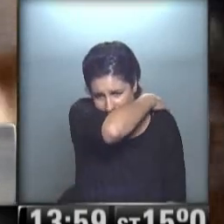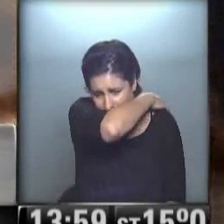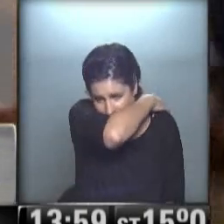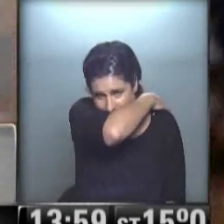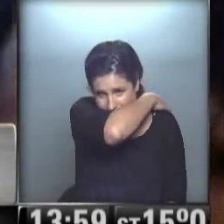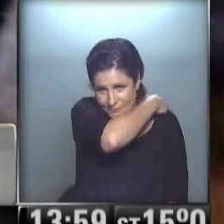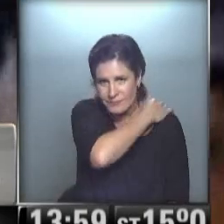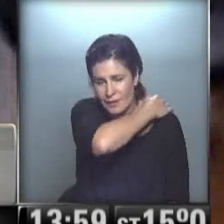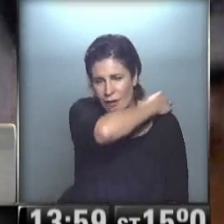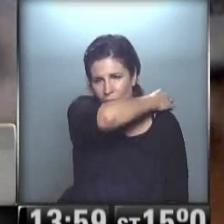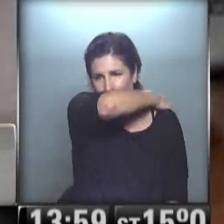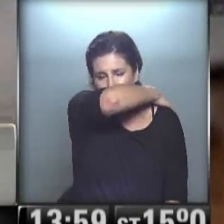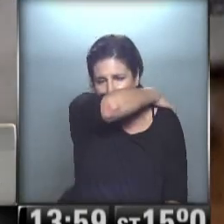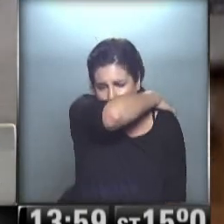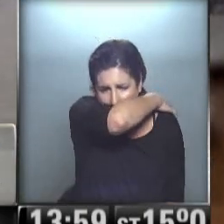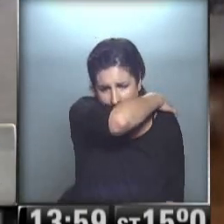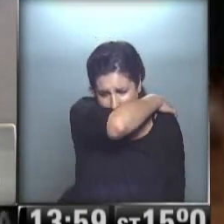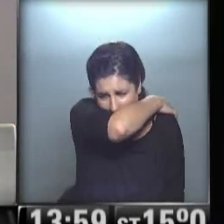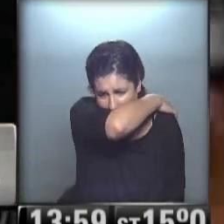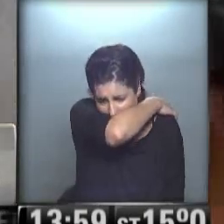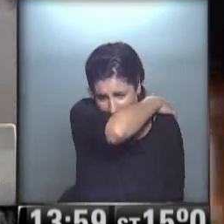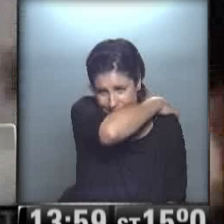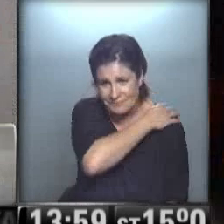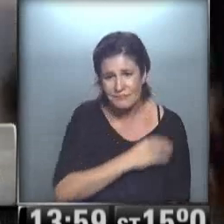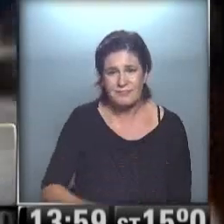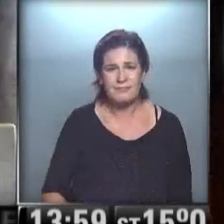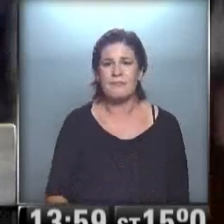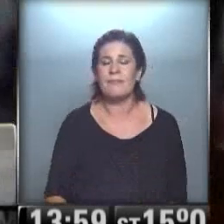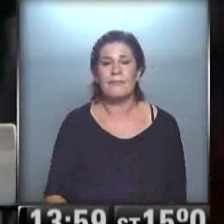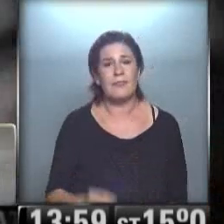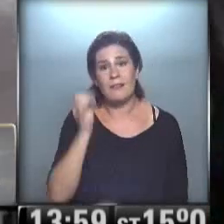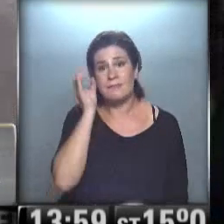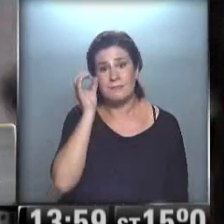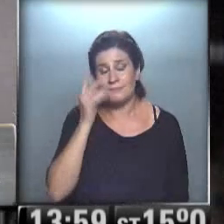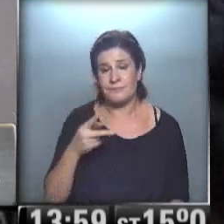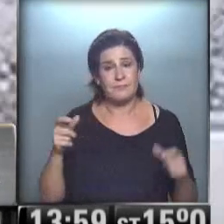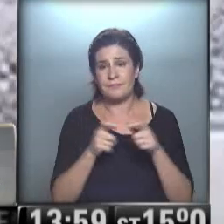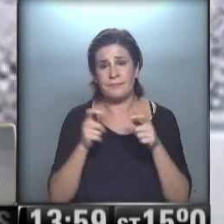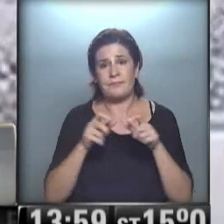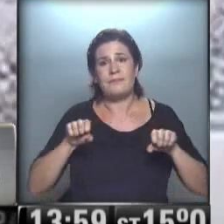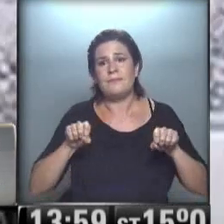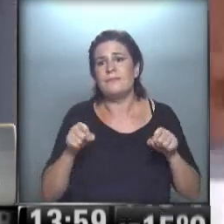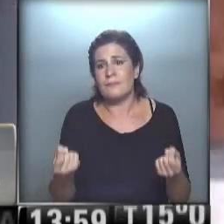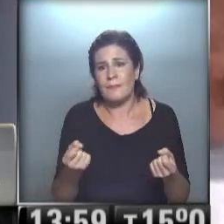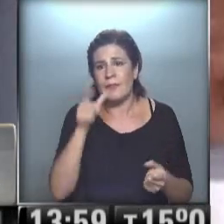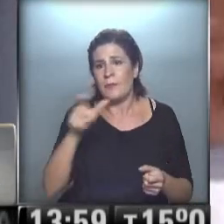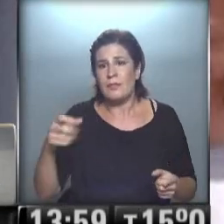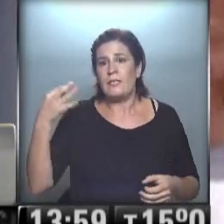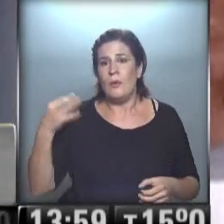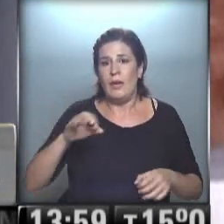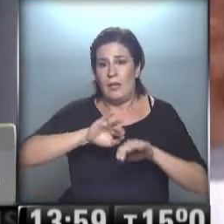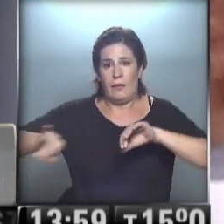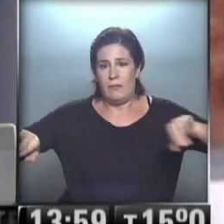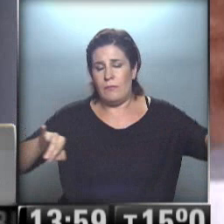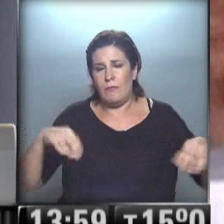hasta el decorado. El programa fue suspendido. Y estas personas tuvieron que ser separadas por la gente de seguridad.